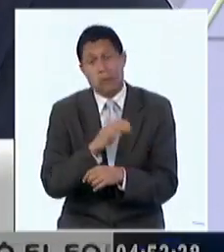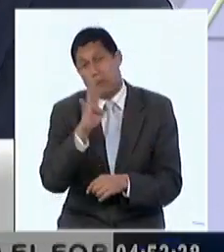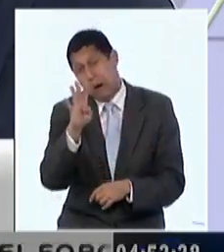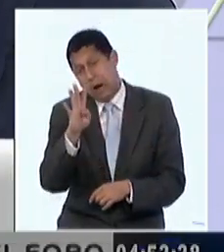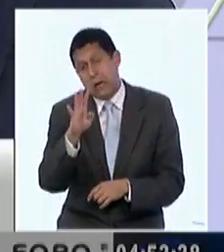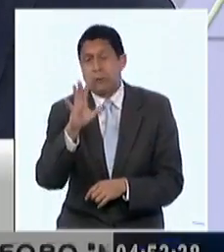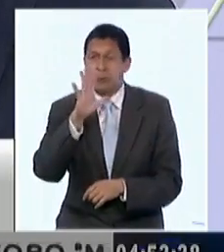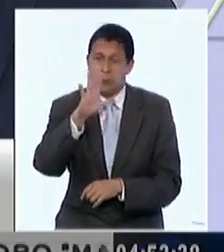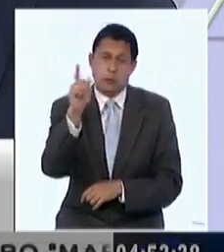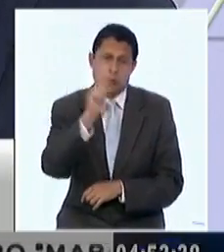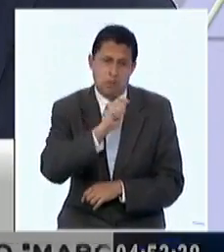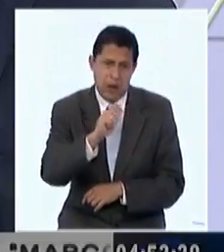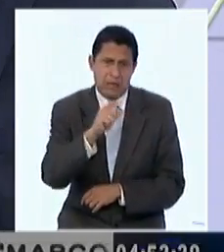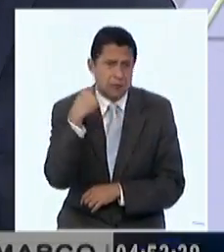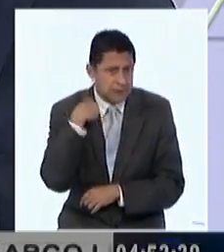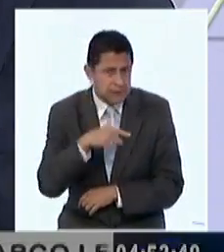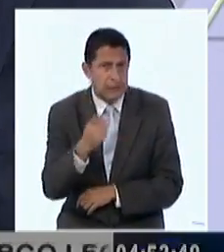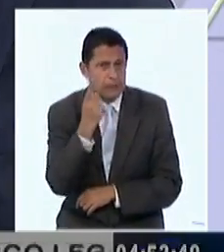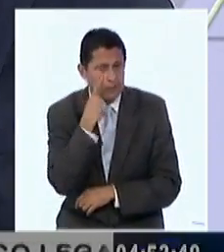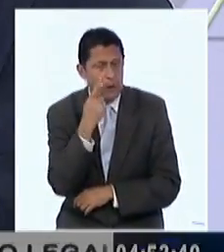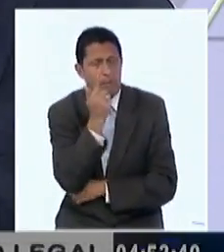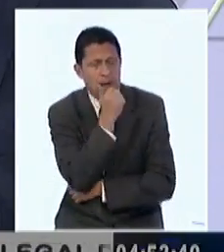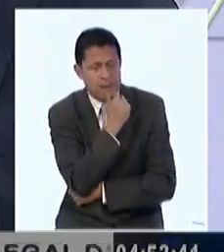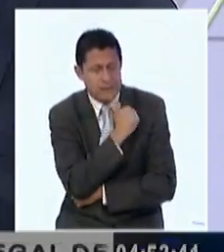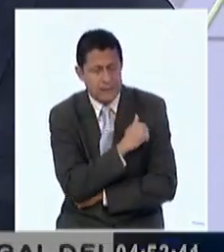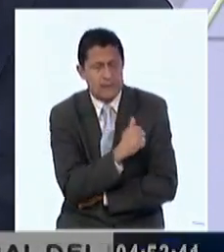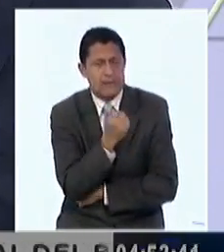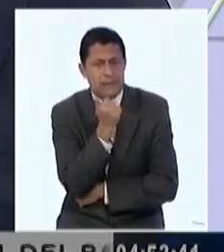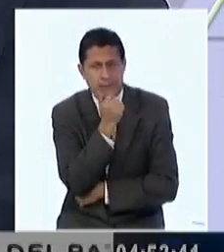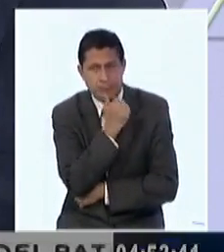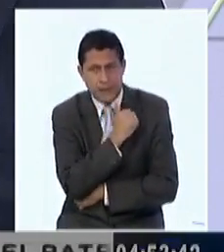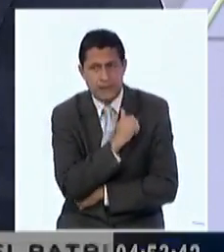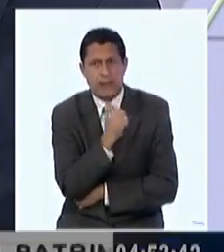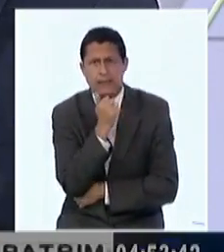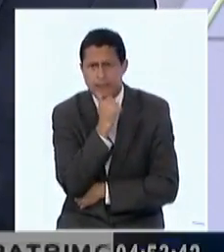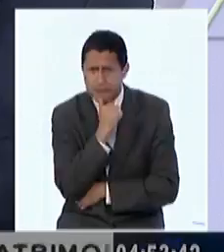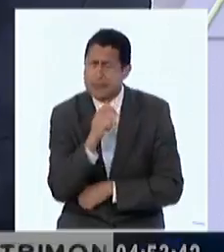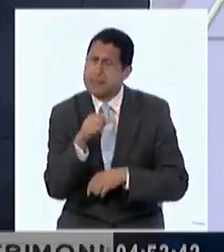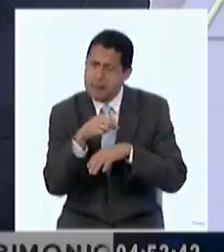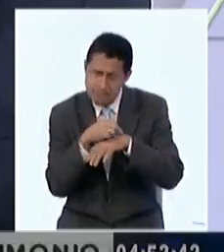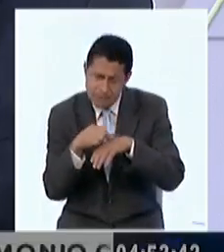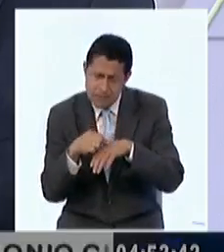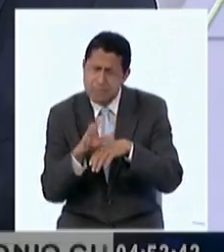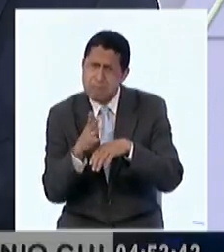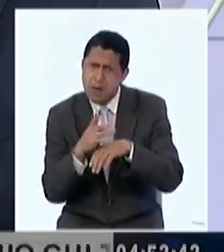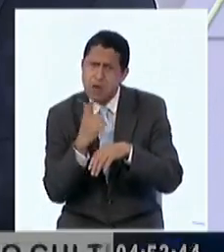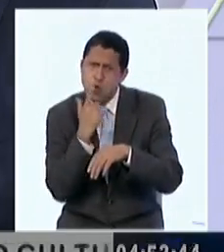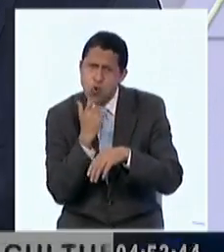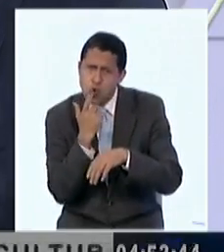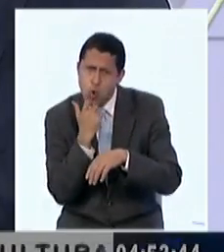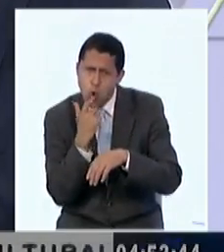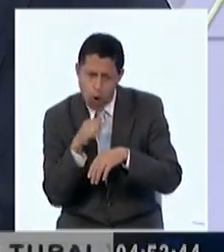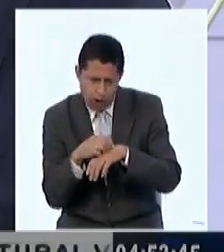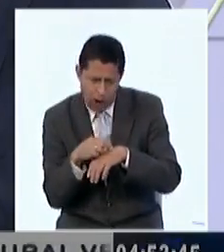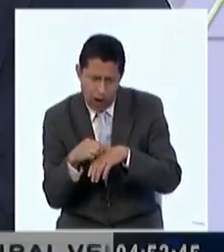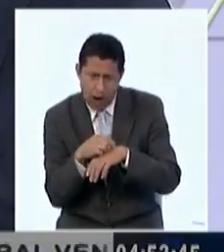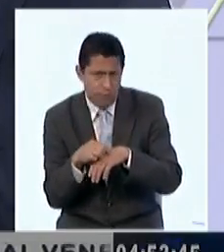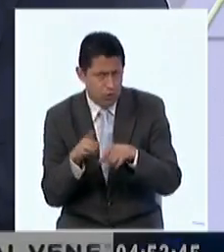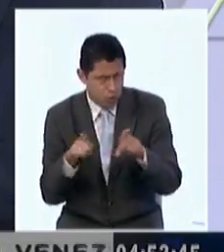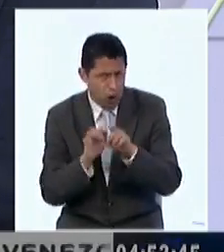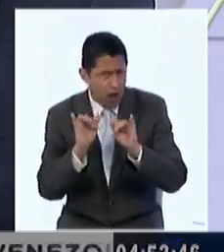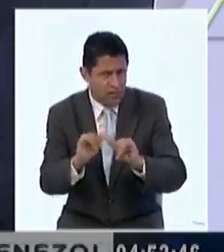el paciente tiene que tener paciencia, no estar de afán y entender que la cicatriz va a estar un poco enrojecida, pero que no va a quedar